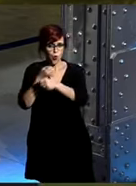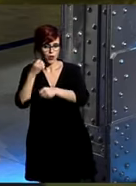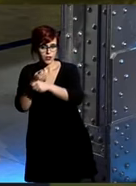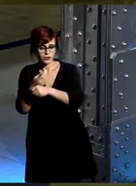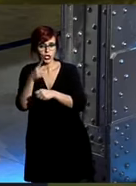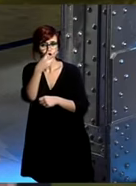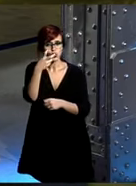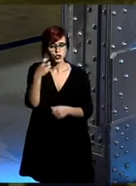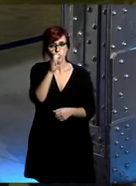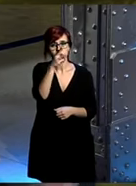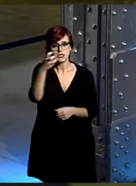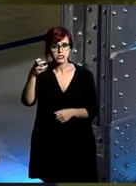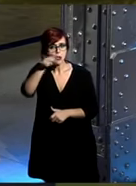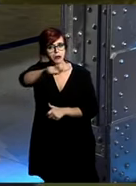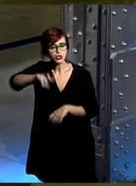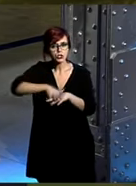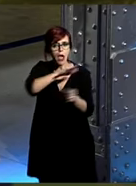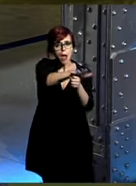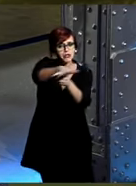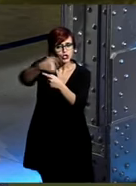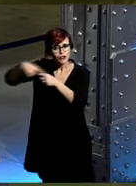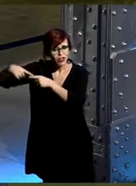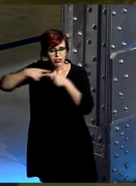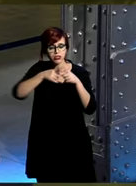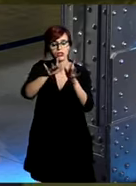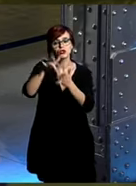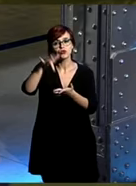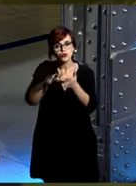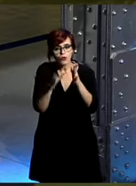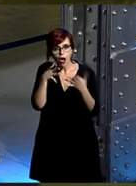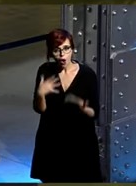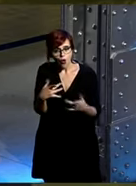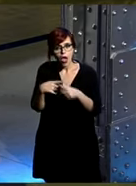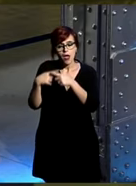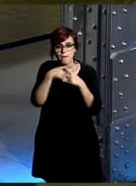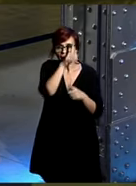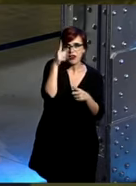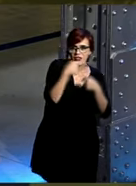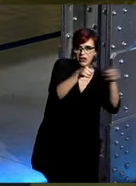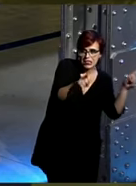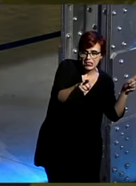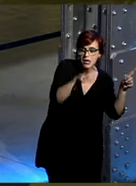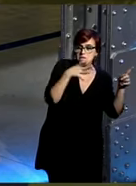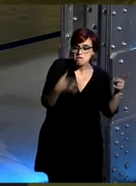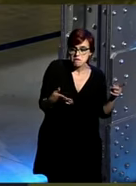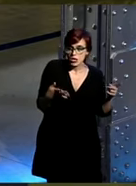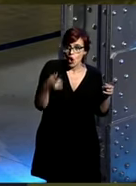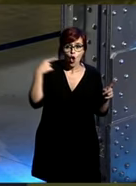300 coworkers de distintos ámbitos. En Madrid hemos hecho eso, ahora estamos haciéndolo de otra manera, pero con el mismo